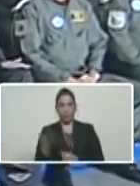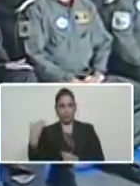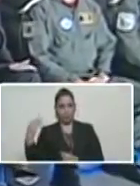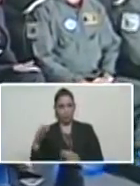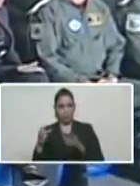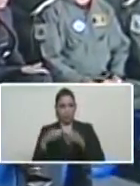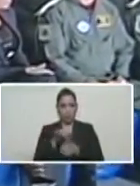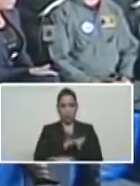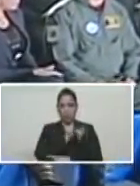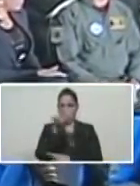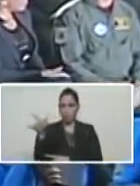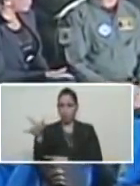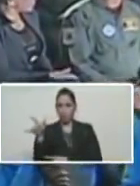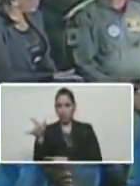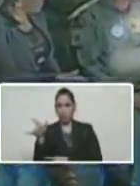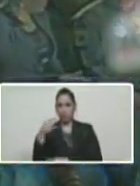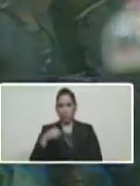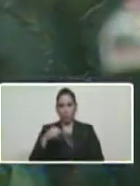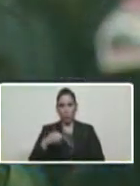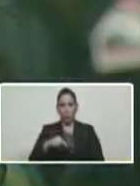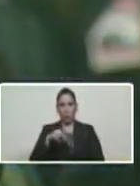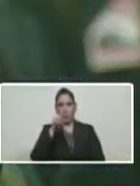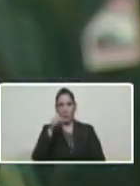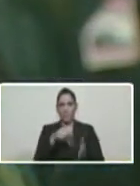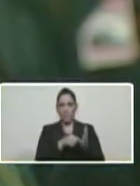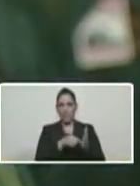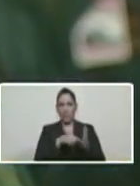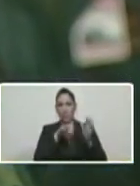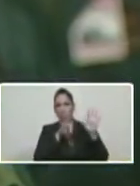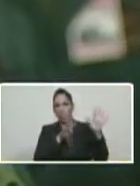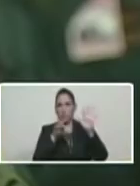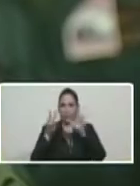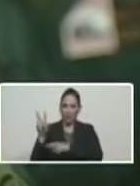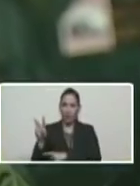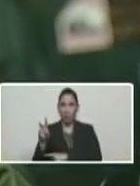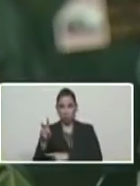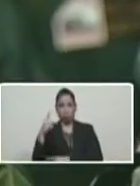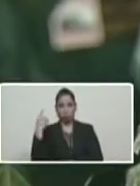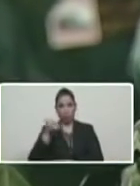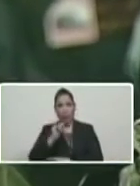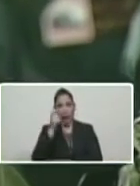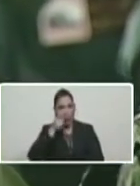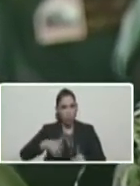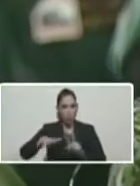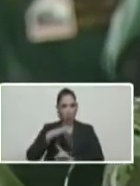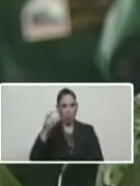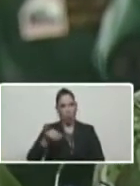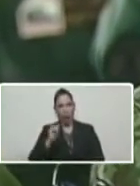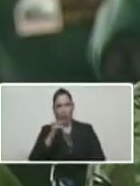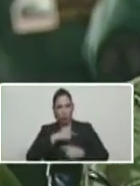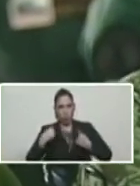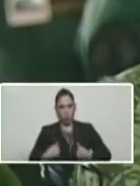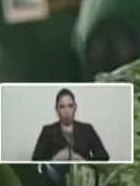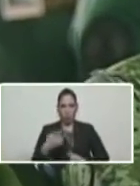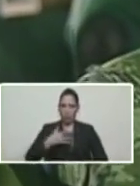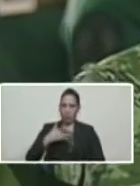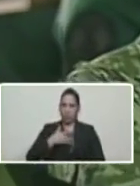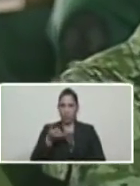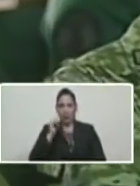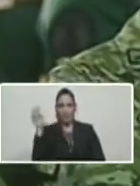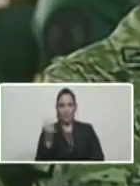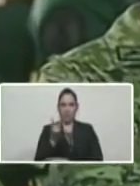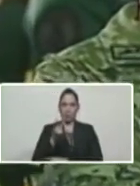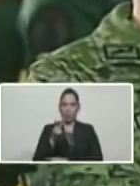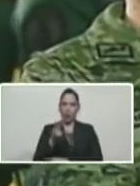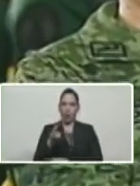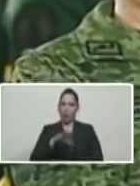militares en noviembre del 92 demostraron que son pueblo, que poseen corazón y sentimiento, que llevan a Venezuela y a su espíritu